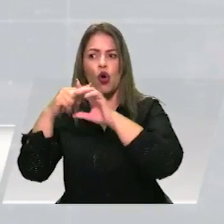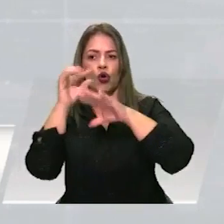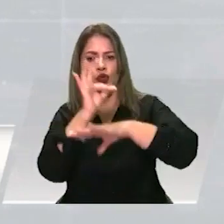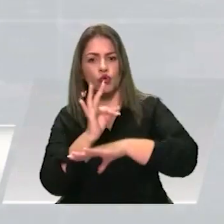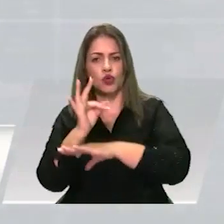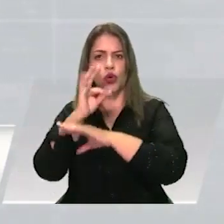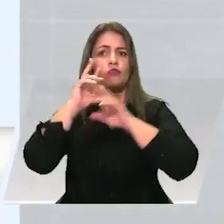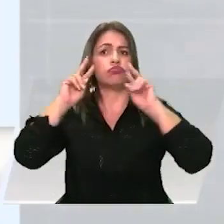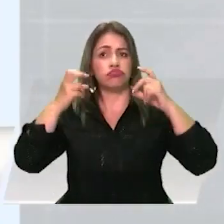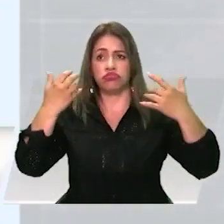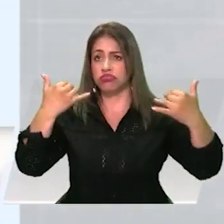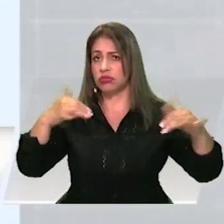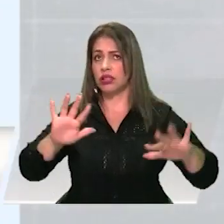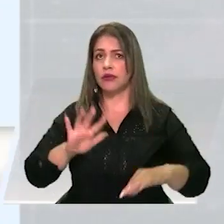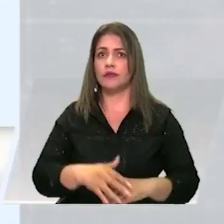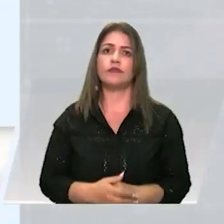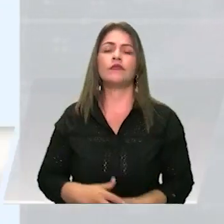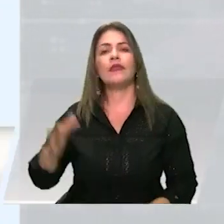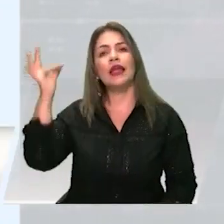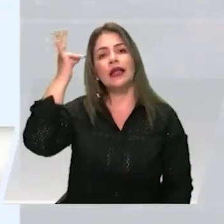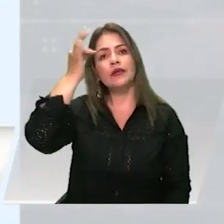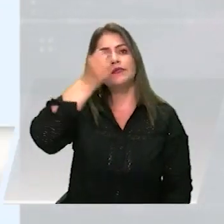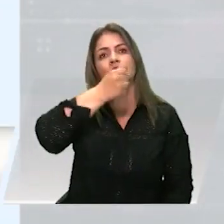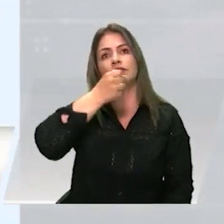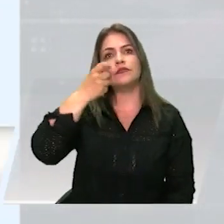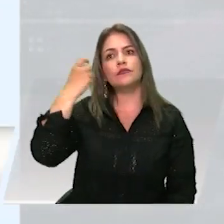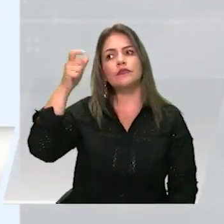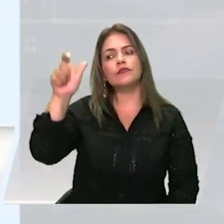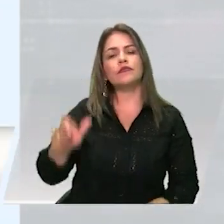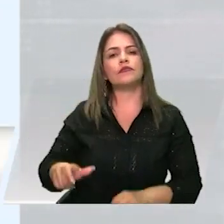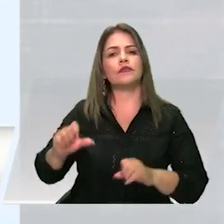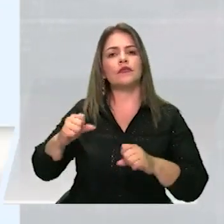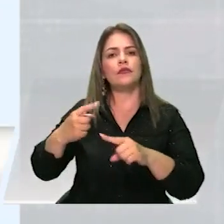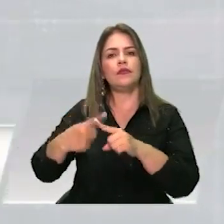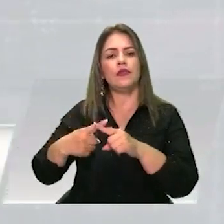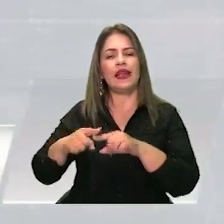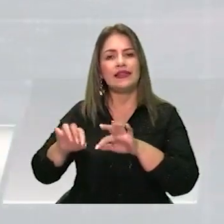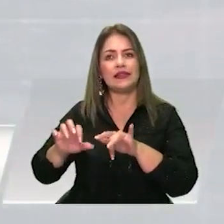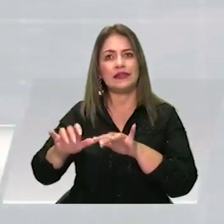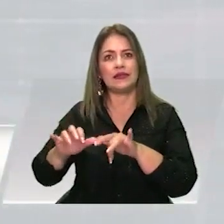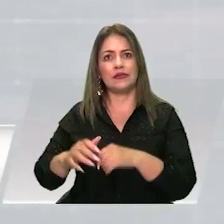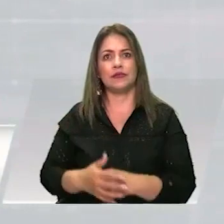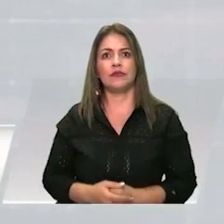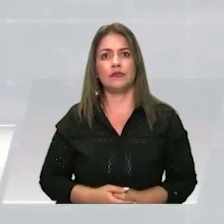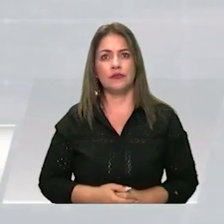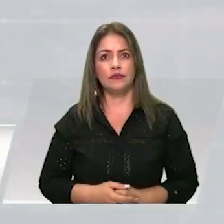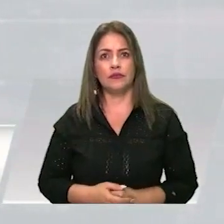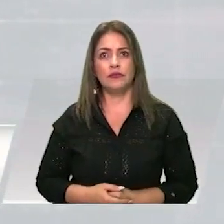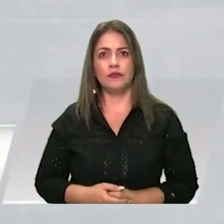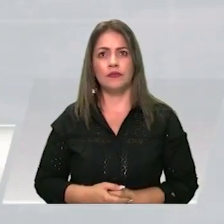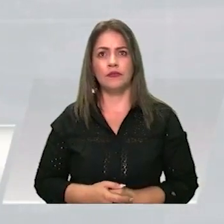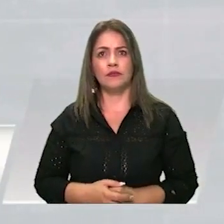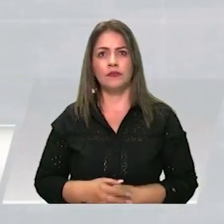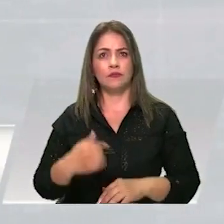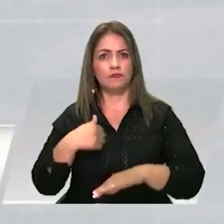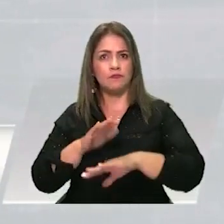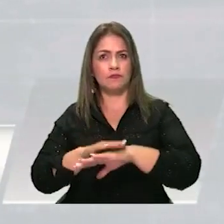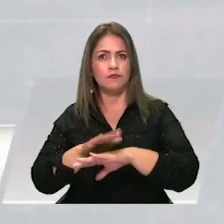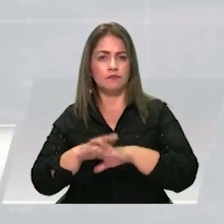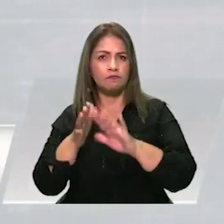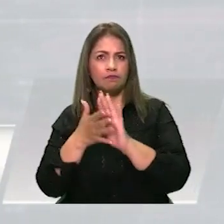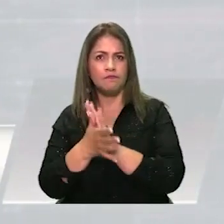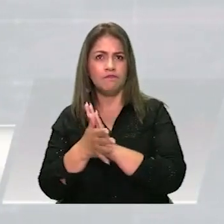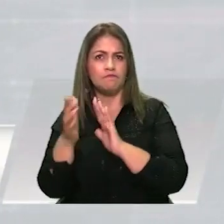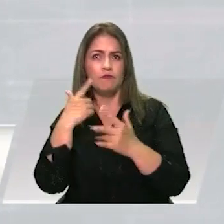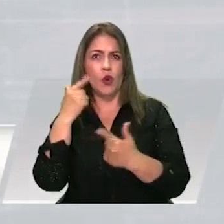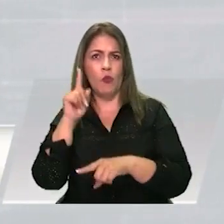la Procuraduría. Teleantioquia Noticias buscó al exsecretario para conocer su postura frente a estos hechos que lo involucran, pero manifestó que por el momento no